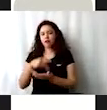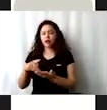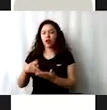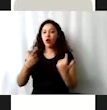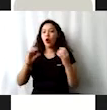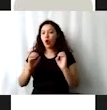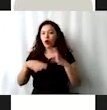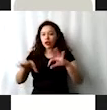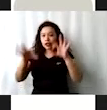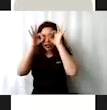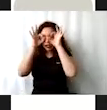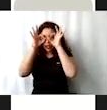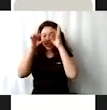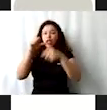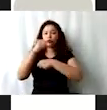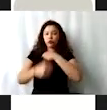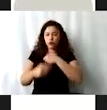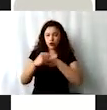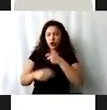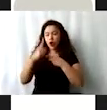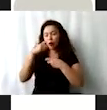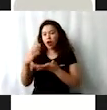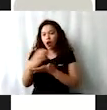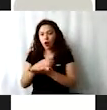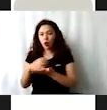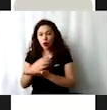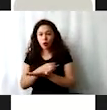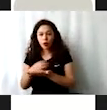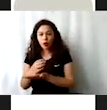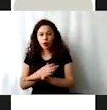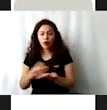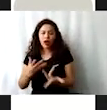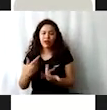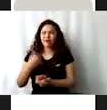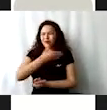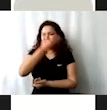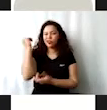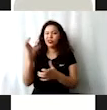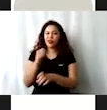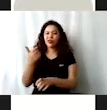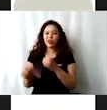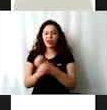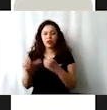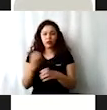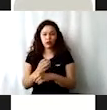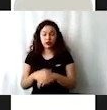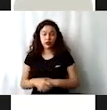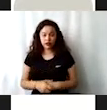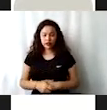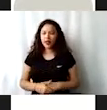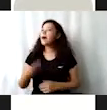o material quirúrgico, material de curación o no sé, otros insumos, ¿no?